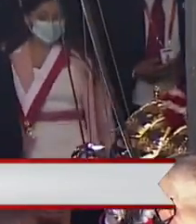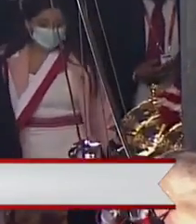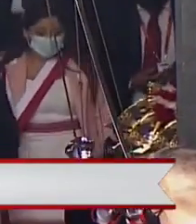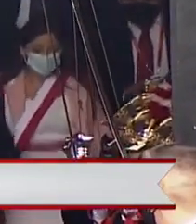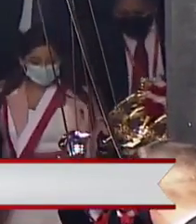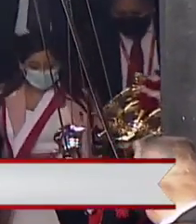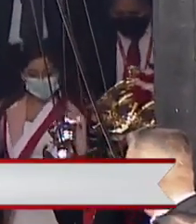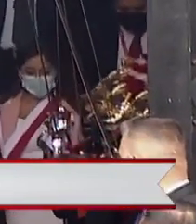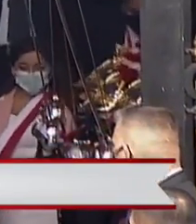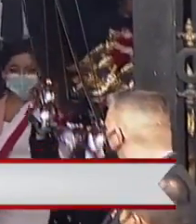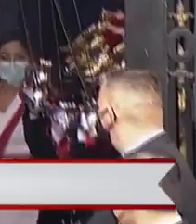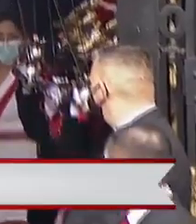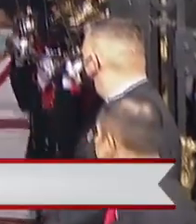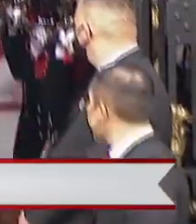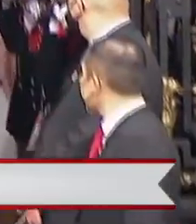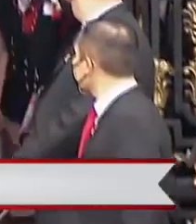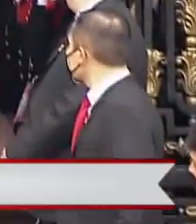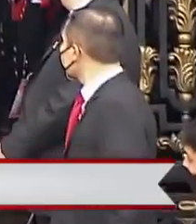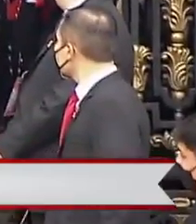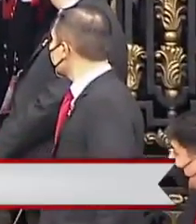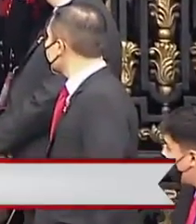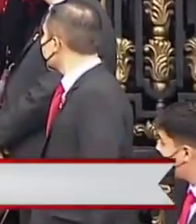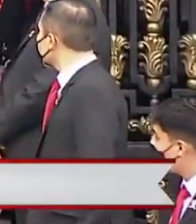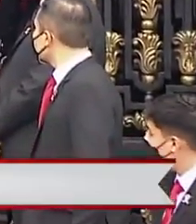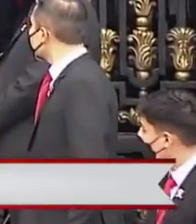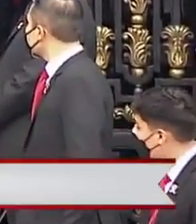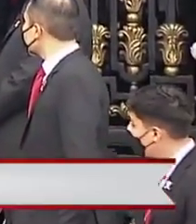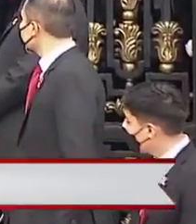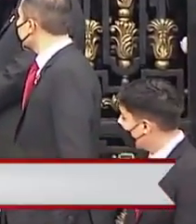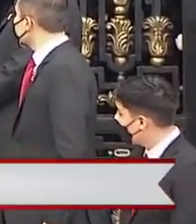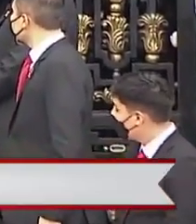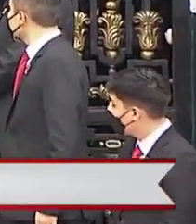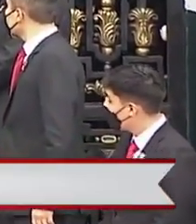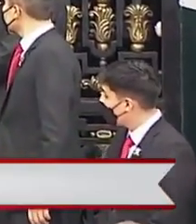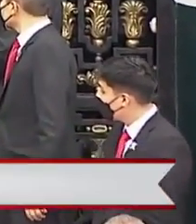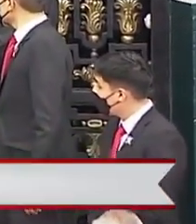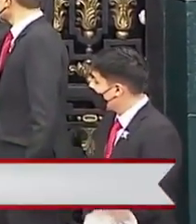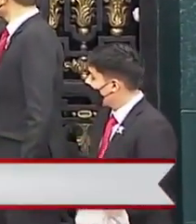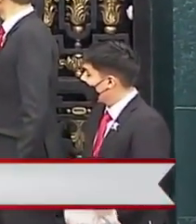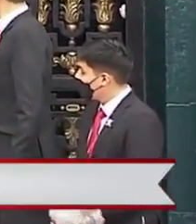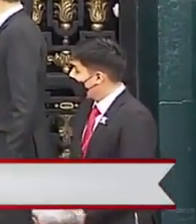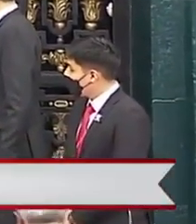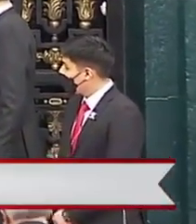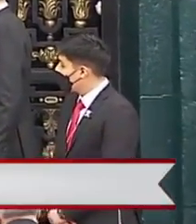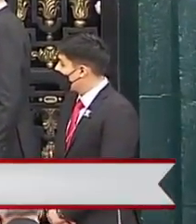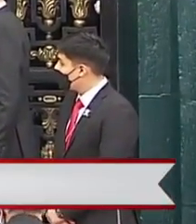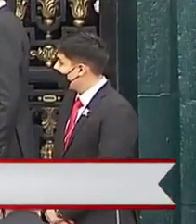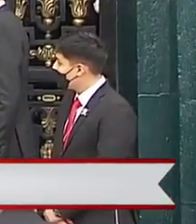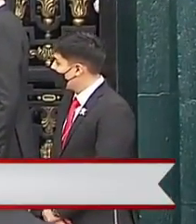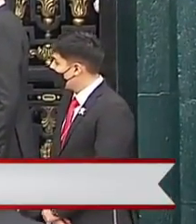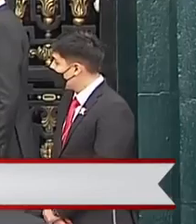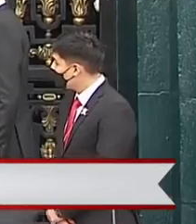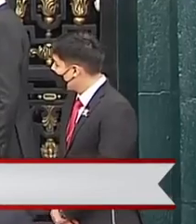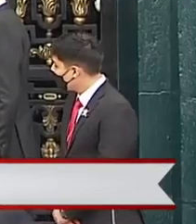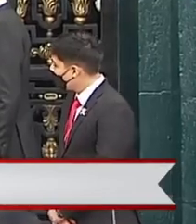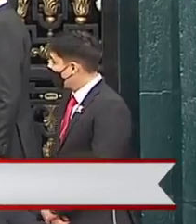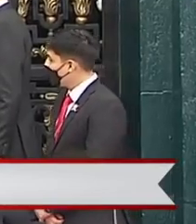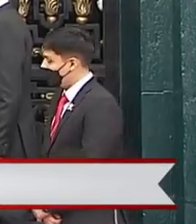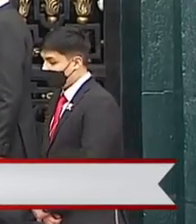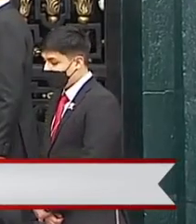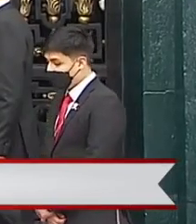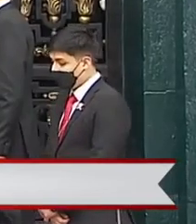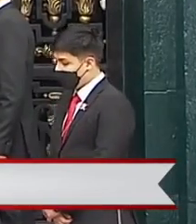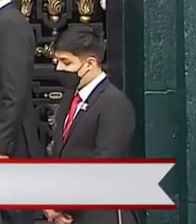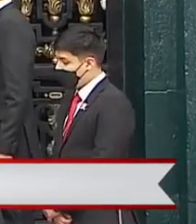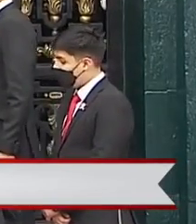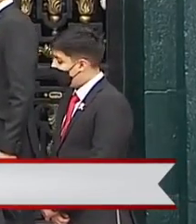y consensuar. Ha responsabilizado de esto a quienes no aceptaron perder legítimamente las elecciones